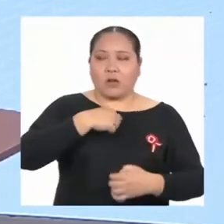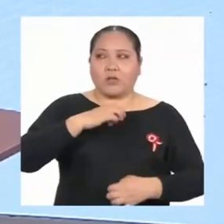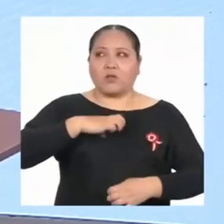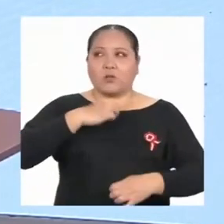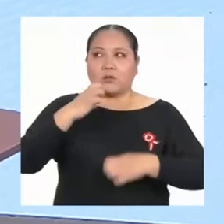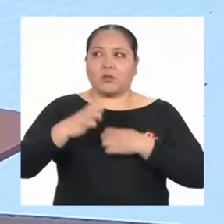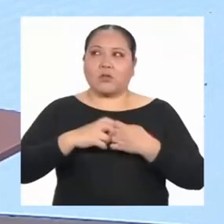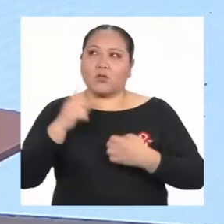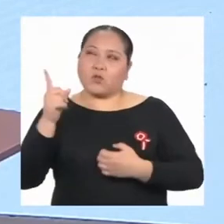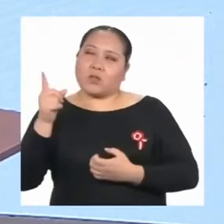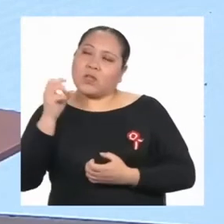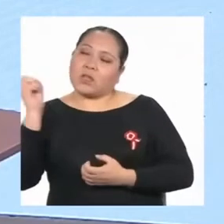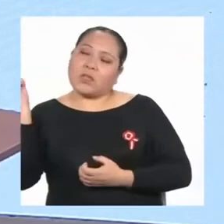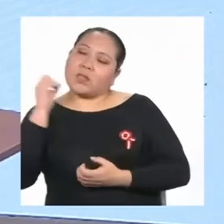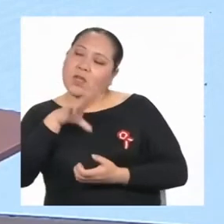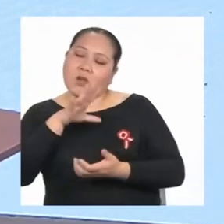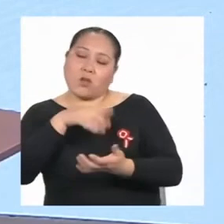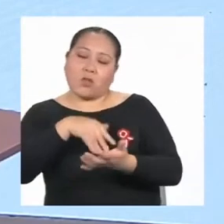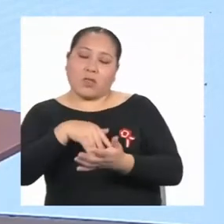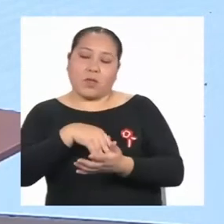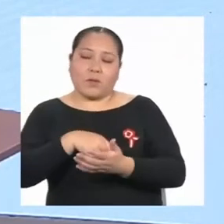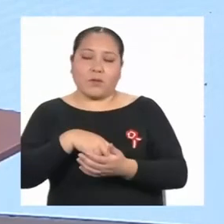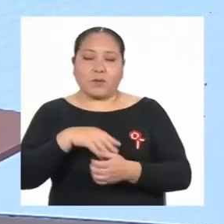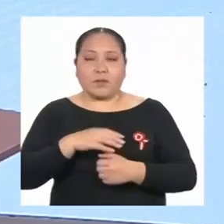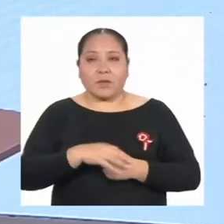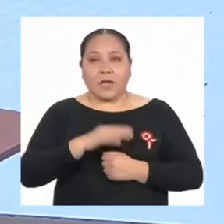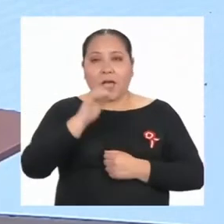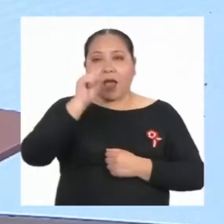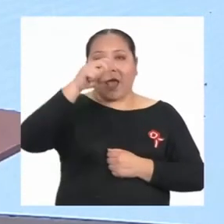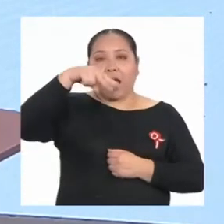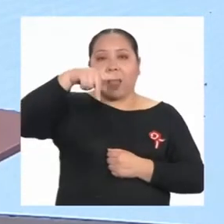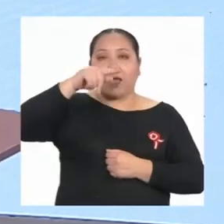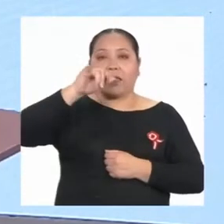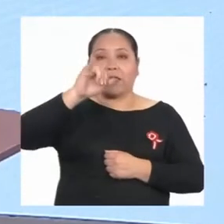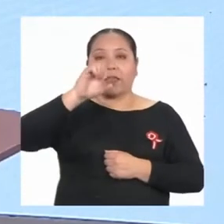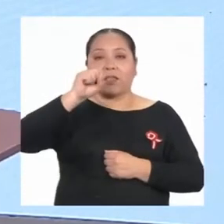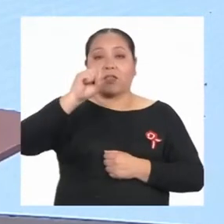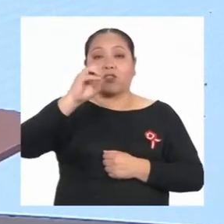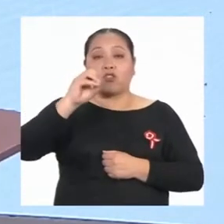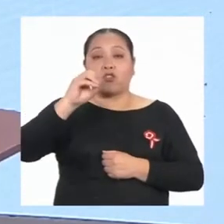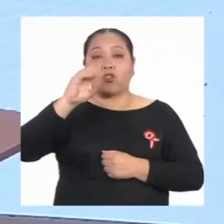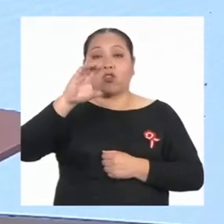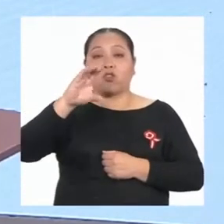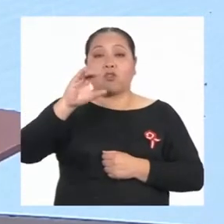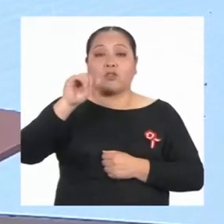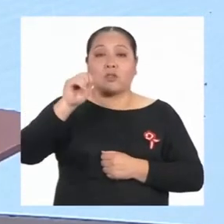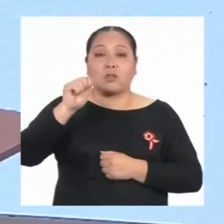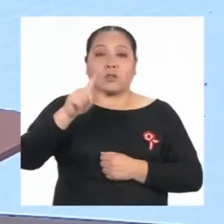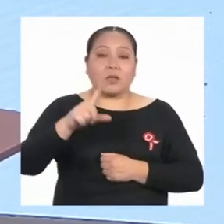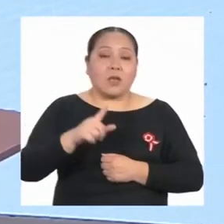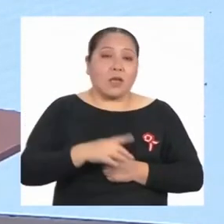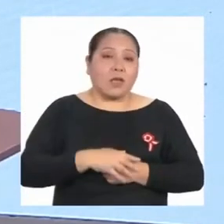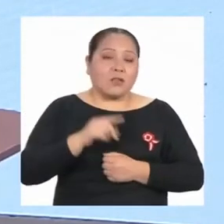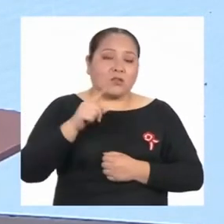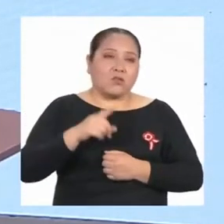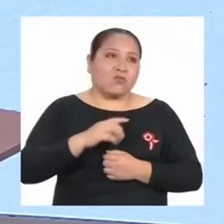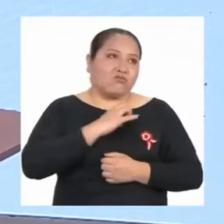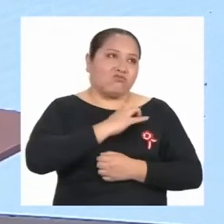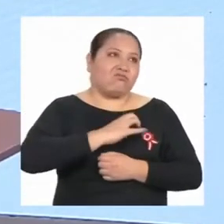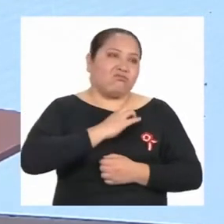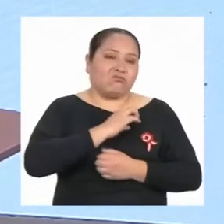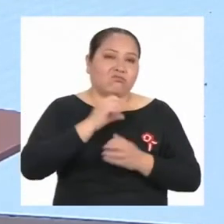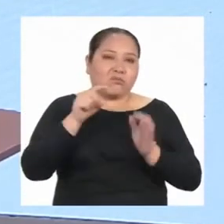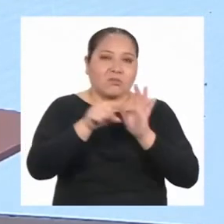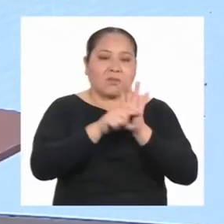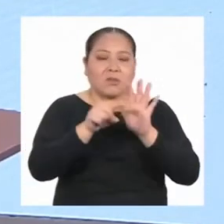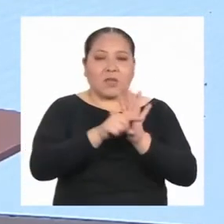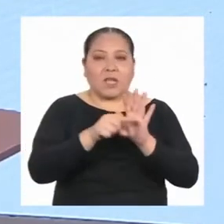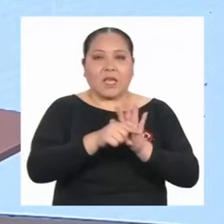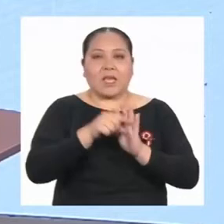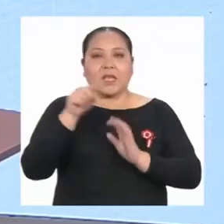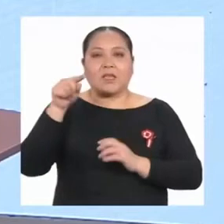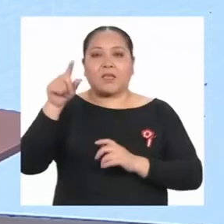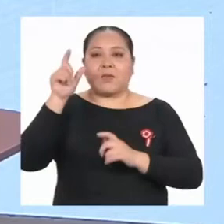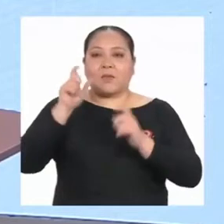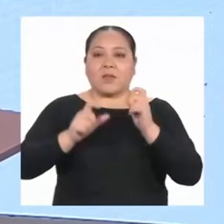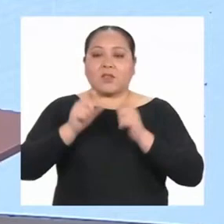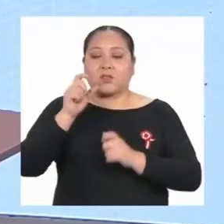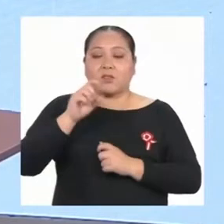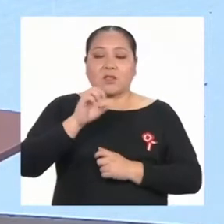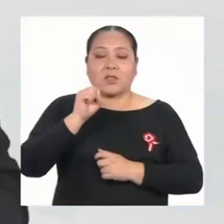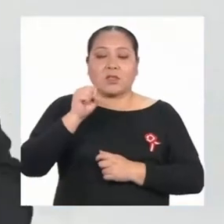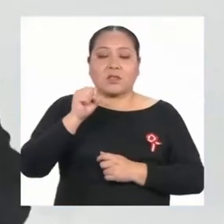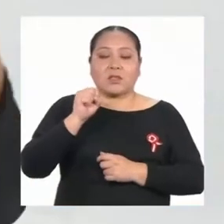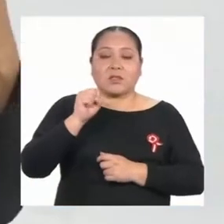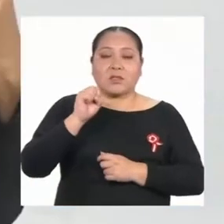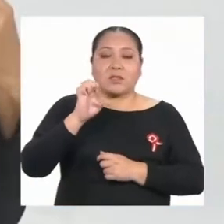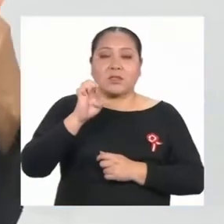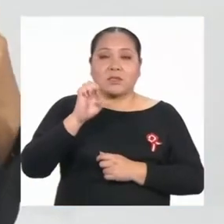mencionó hace poco. Y disocial entiendo que es un tipo de comportamiento negativo, pues se le atribuye a estos